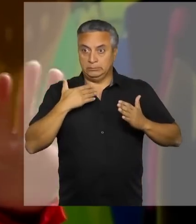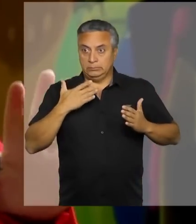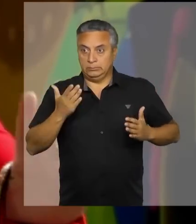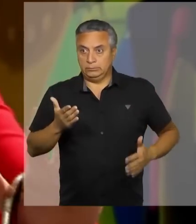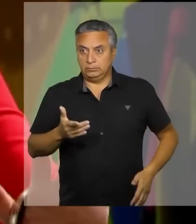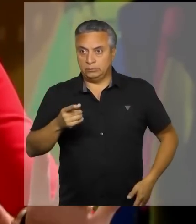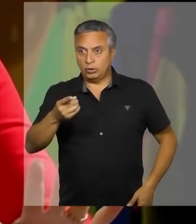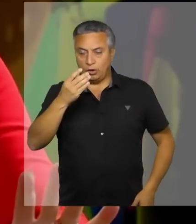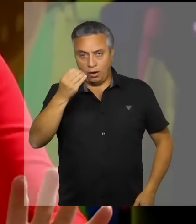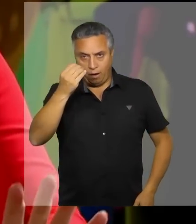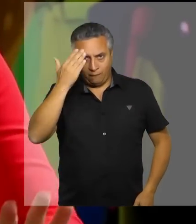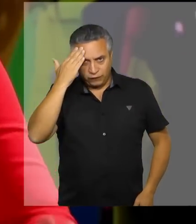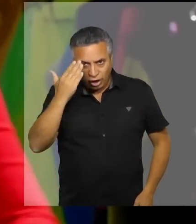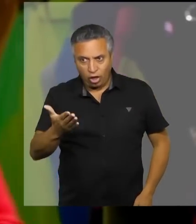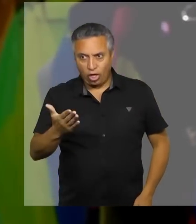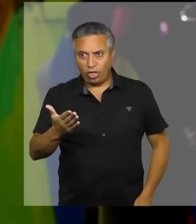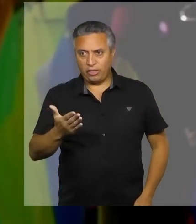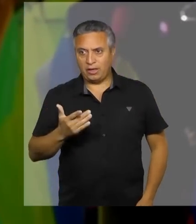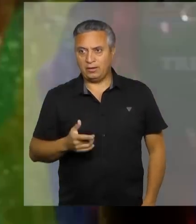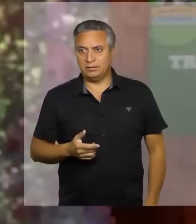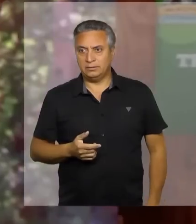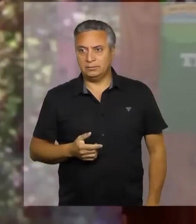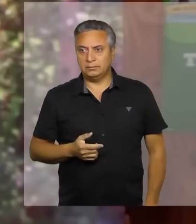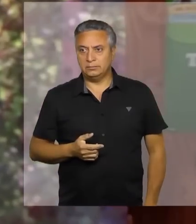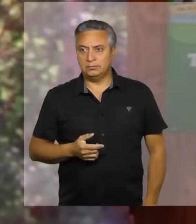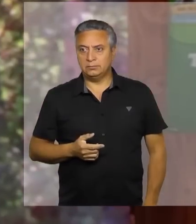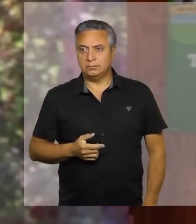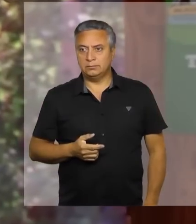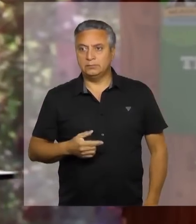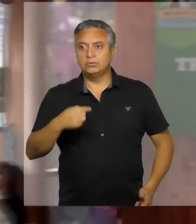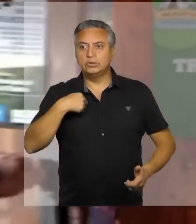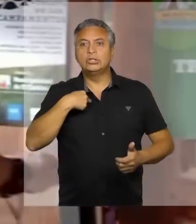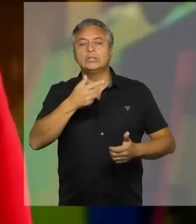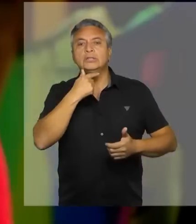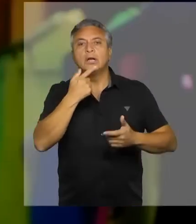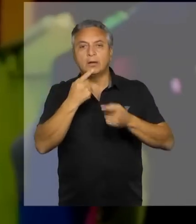Buenos días. Hola. Tengo que hablar contigo. Tengo que hablar contigo, es muy importante.